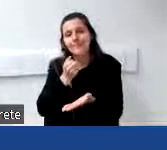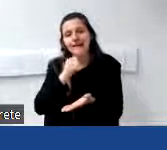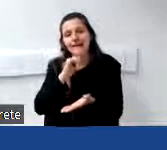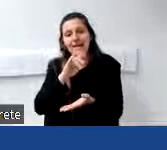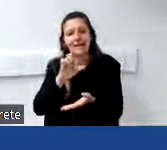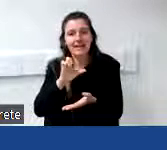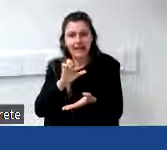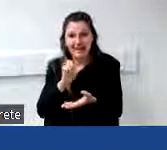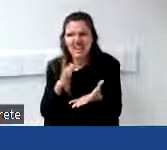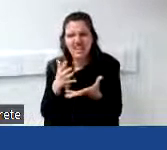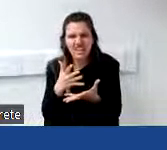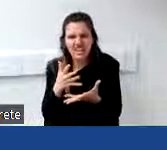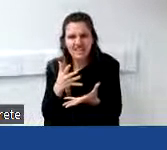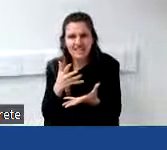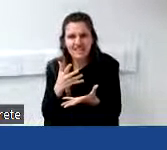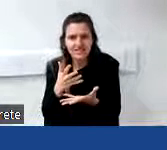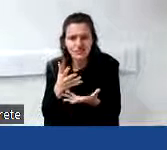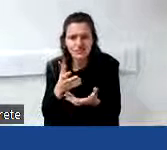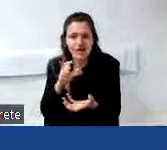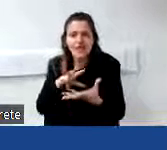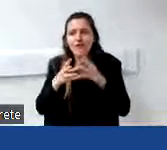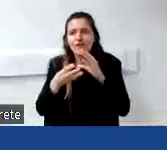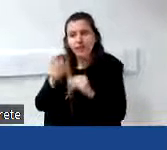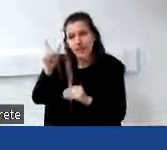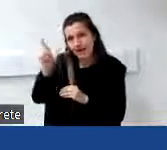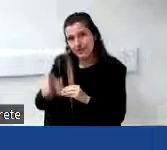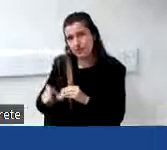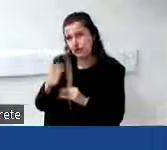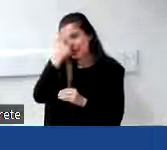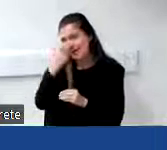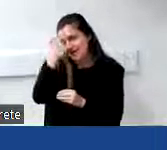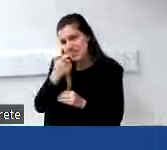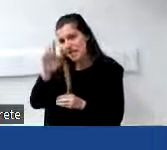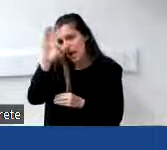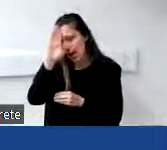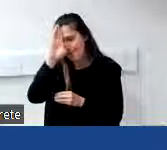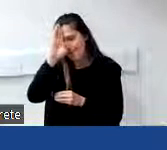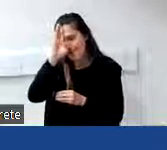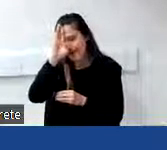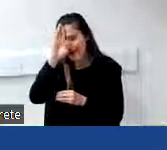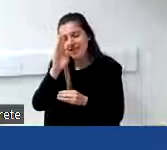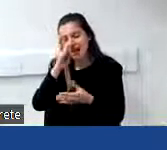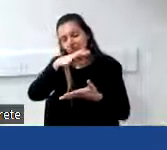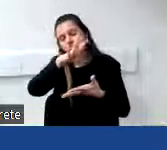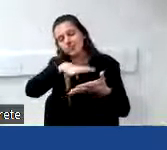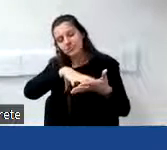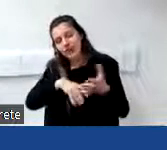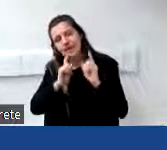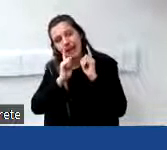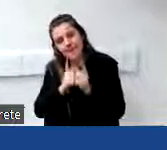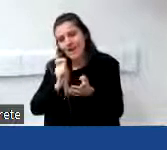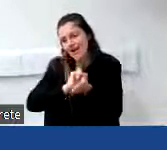las personas aprenden a leer ciegas, aprenden a leer y a escribir con puntos en relieve.